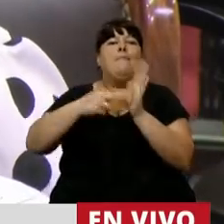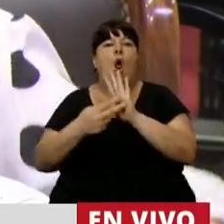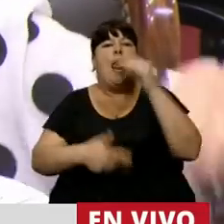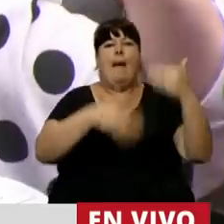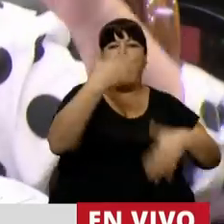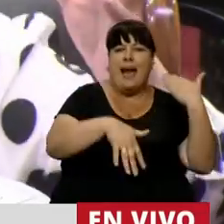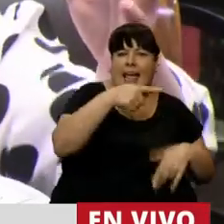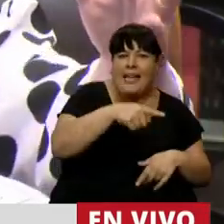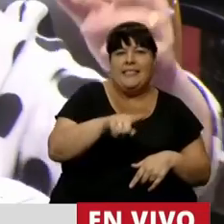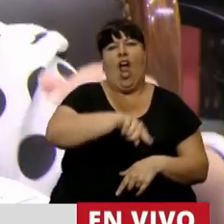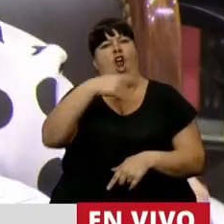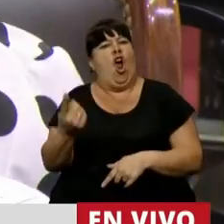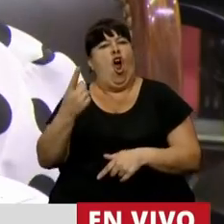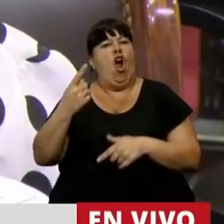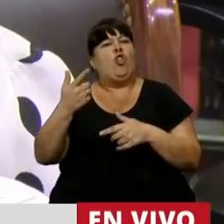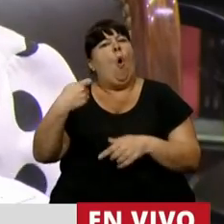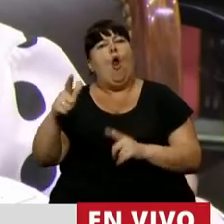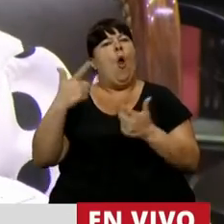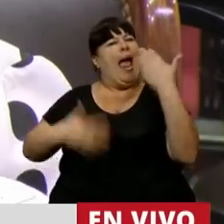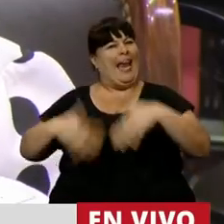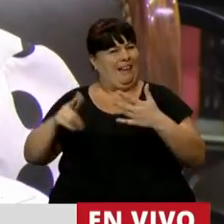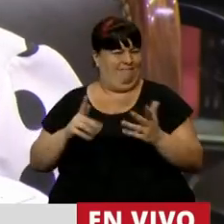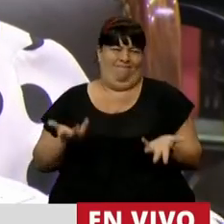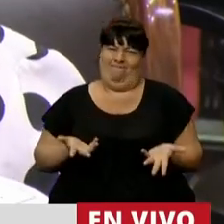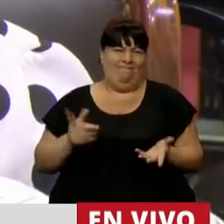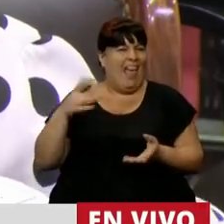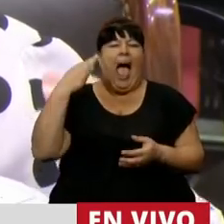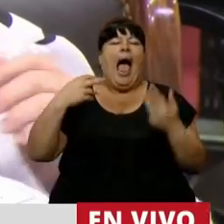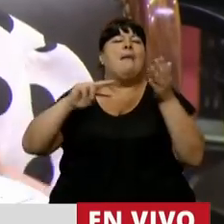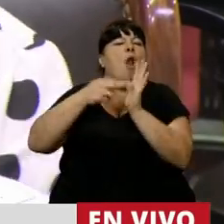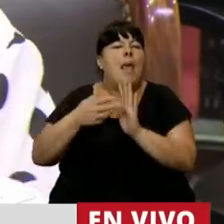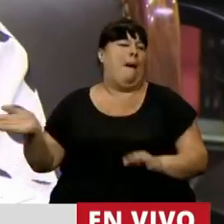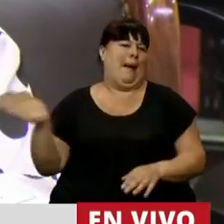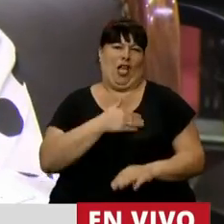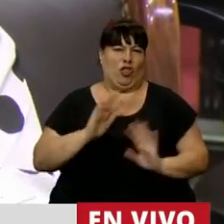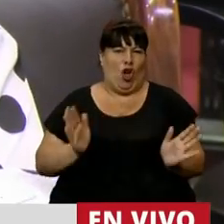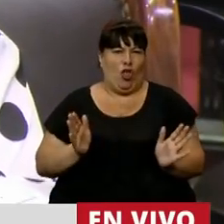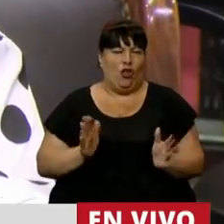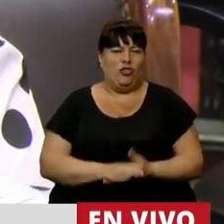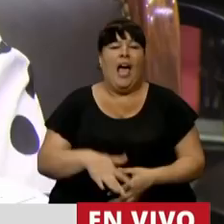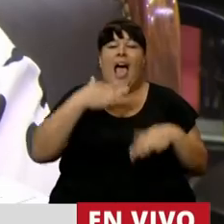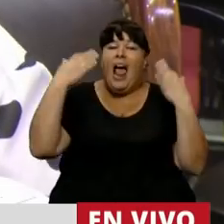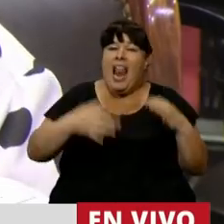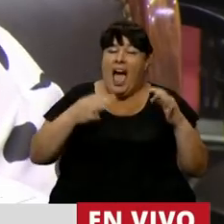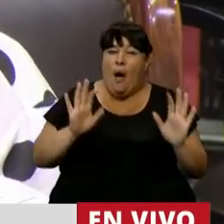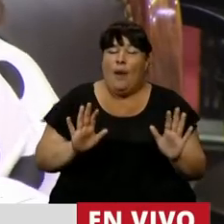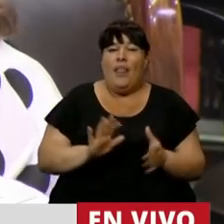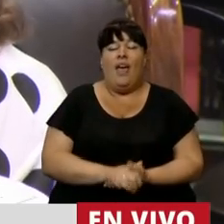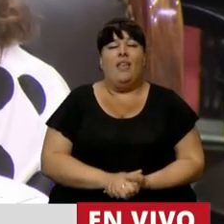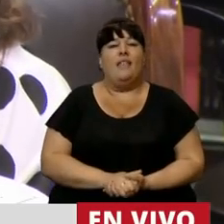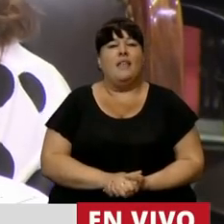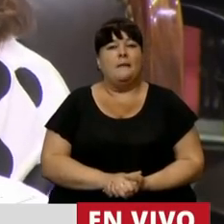una emergencia y no hay crisis para los jubilados? No, hay crisis para todos. Y la verdad,